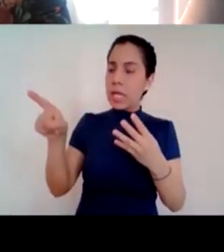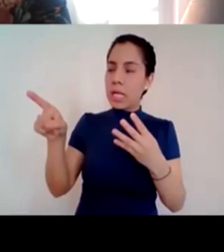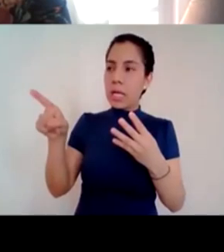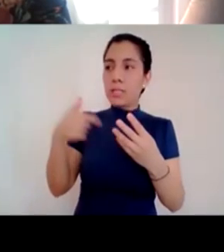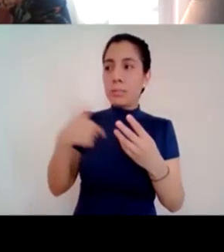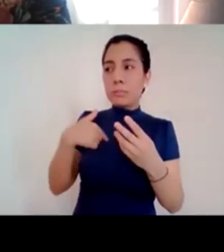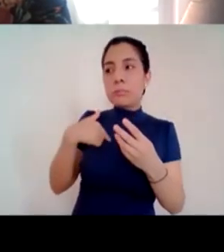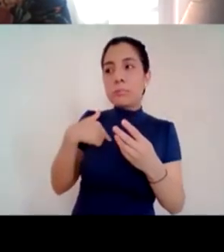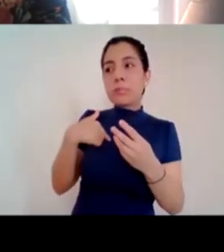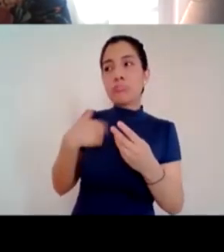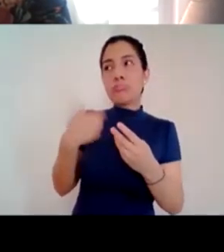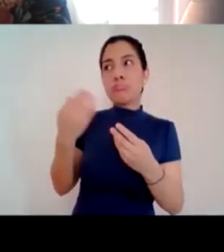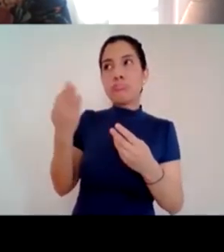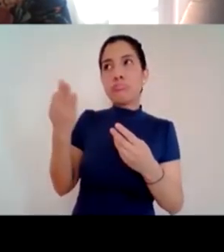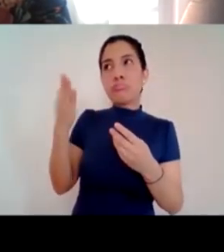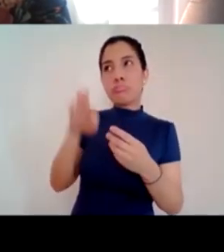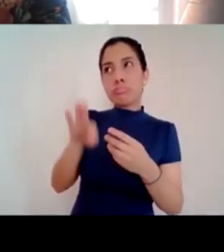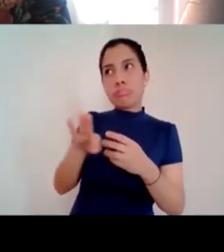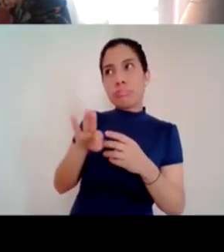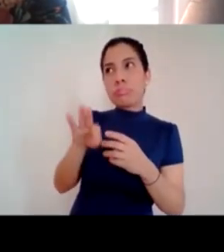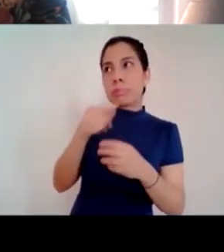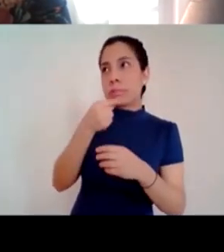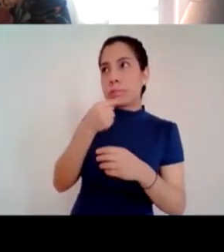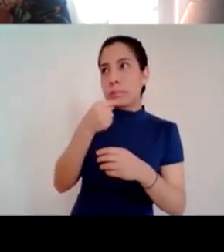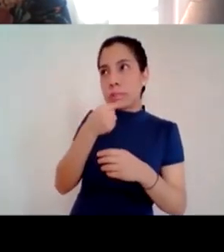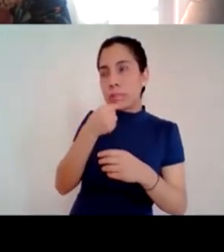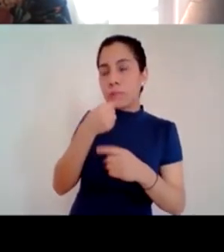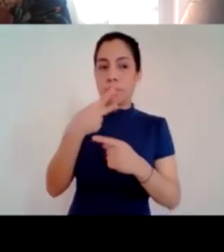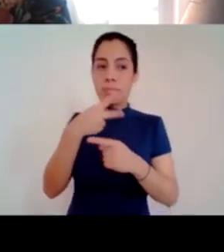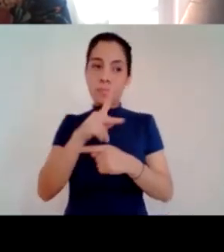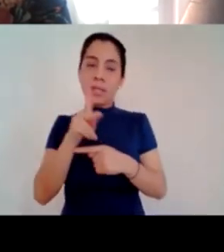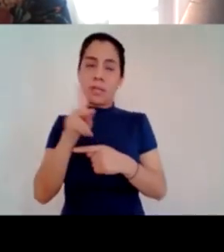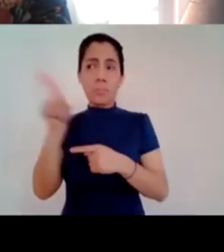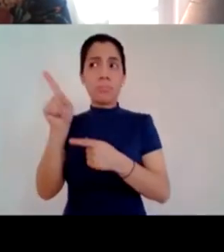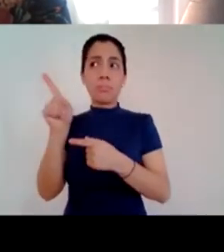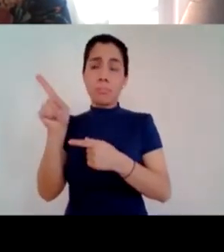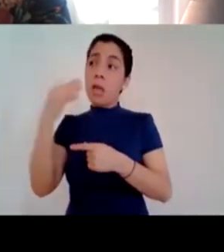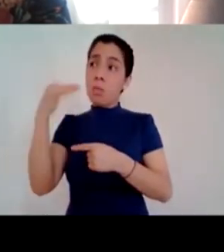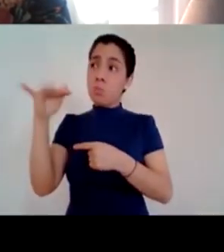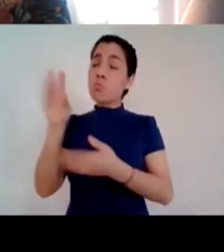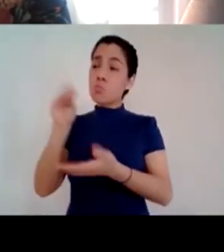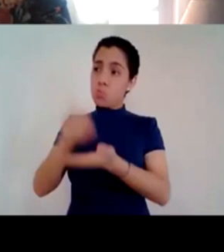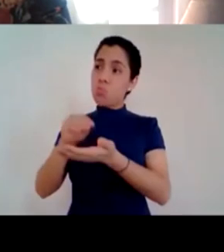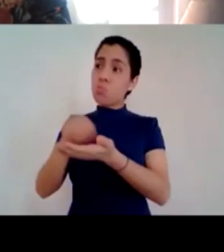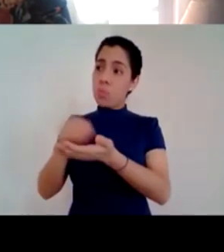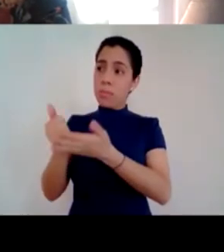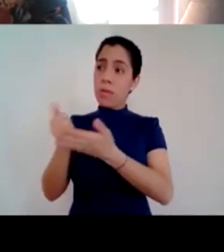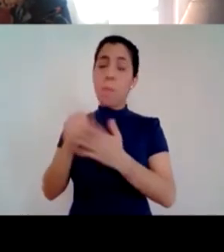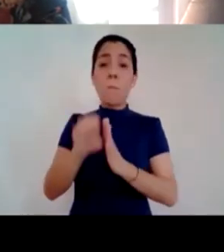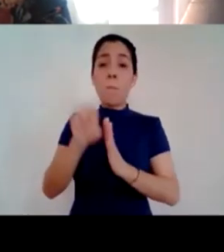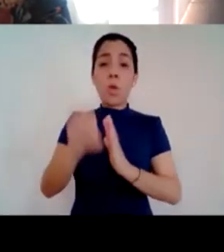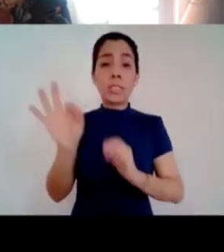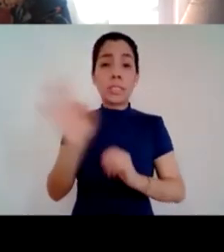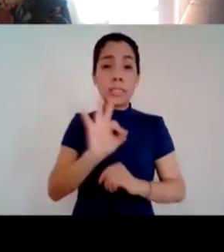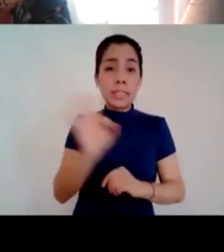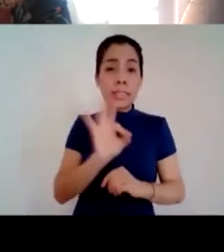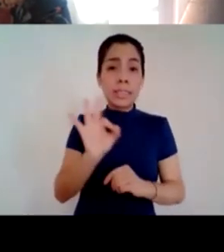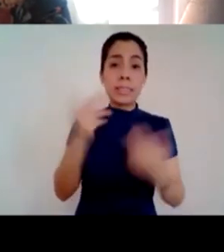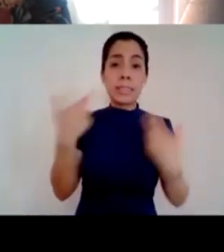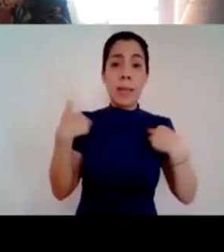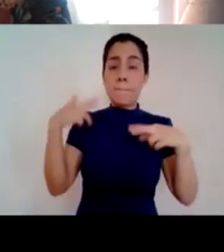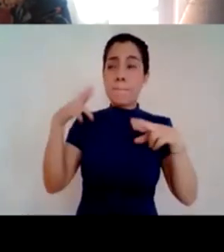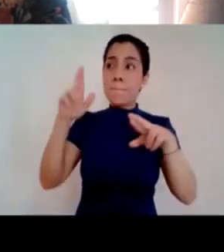queriendo es un terco de miércoles este profe que todavía nos sigue aceptando o nos sigue queriendo no obstante las